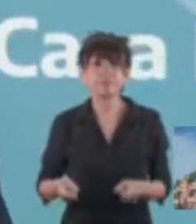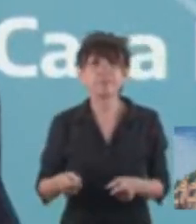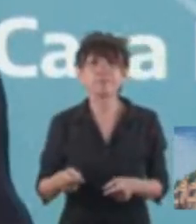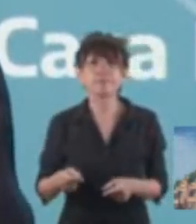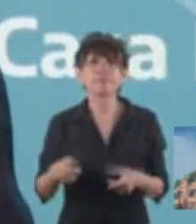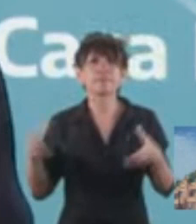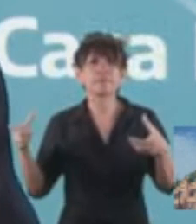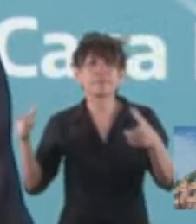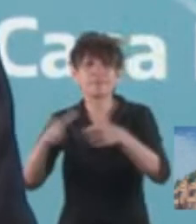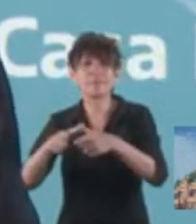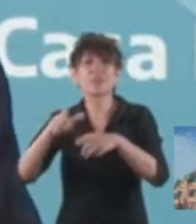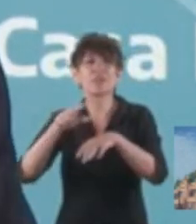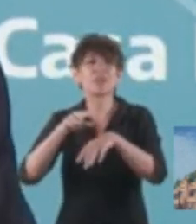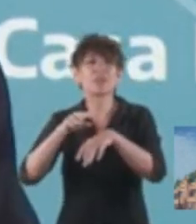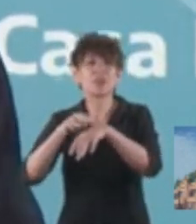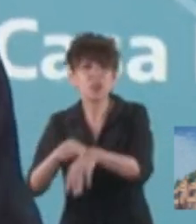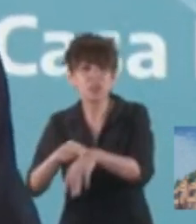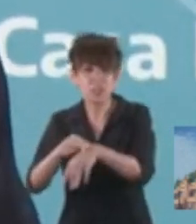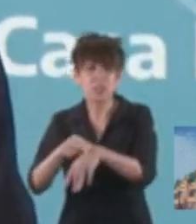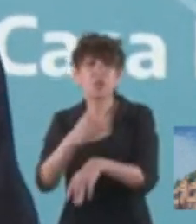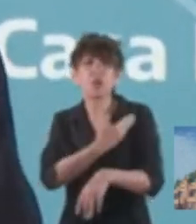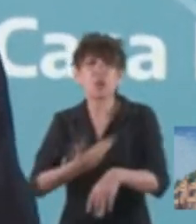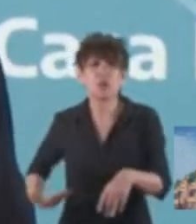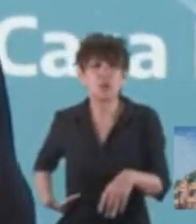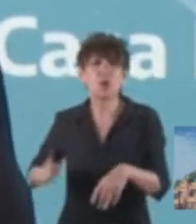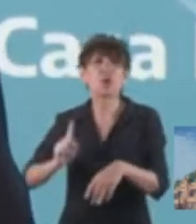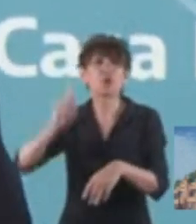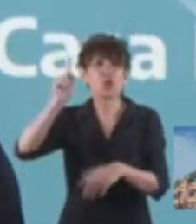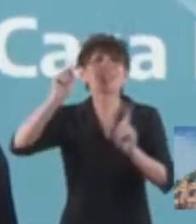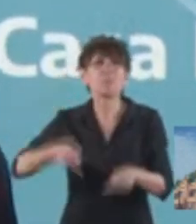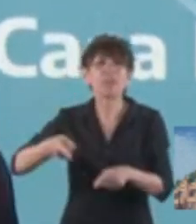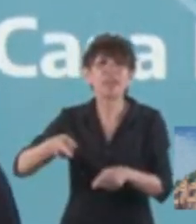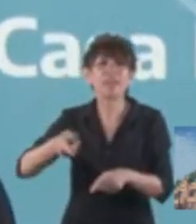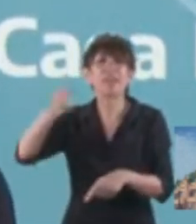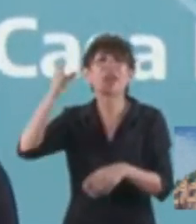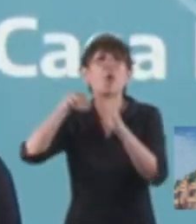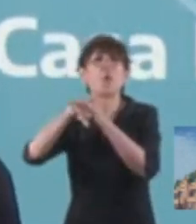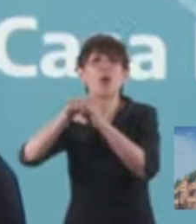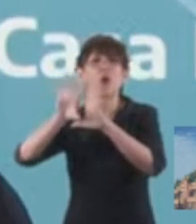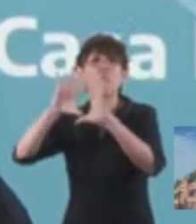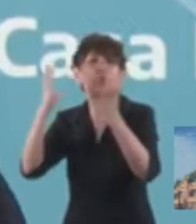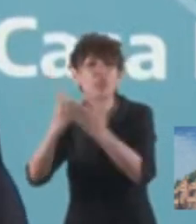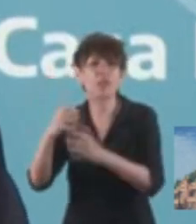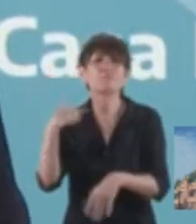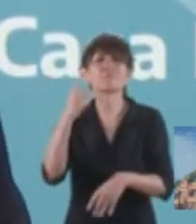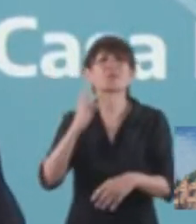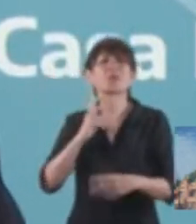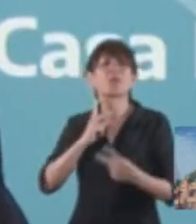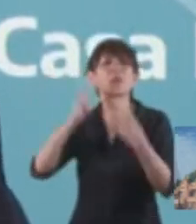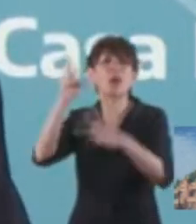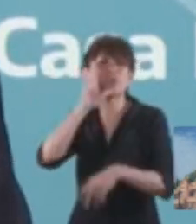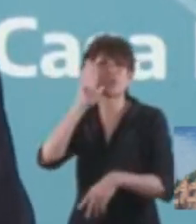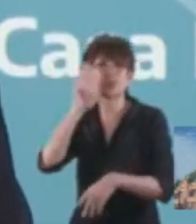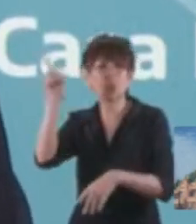el consejo de gobernadores del Norte grande con el Banco Mundial en el viaje a Washington hemos